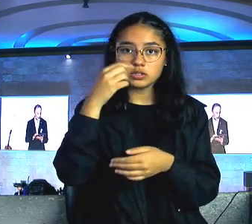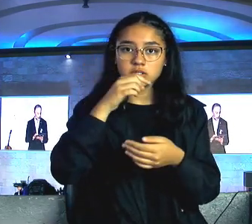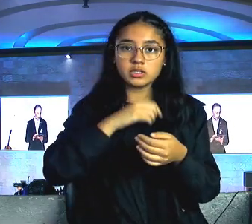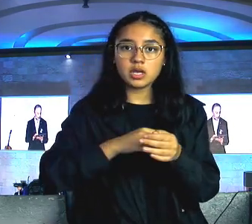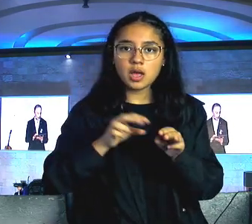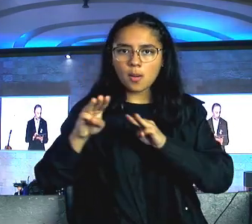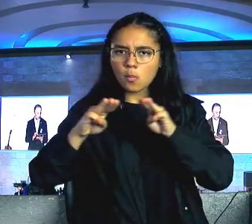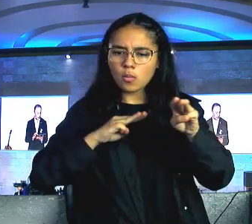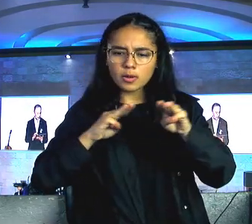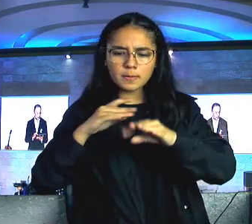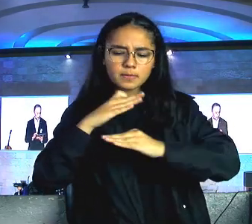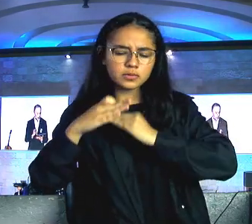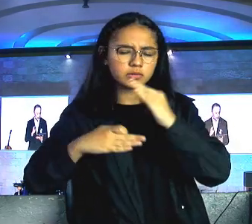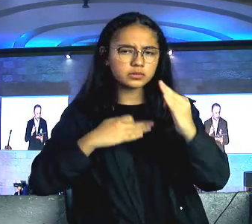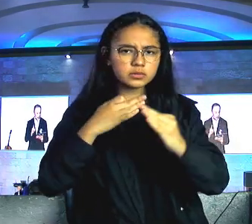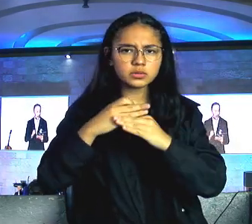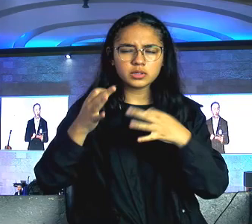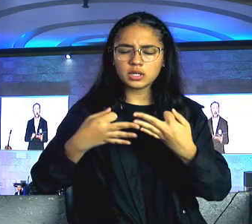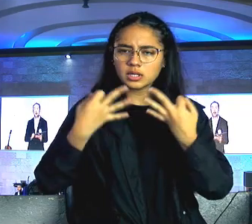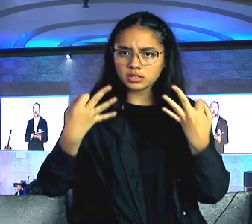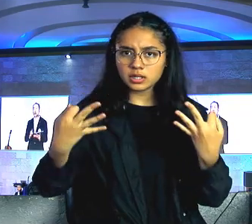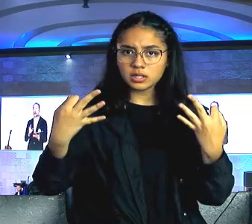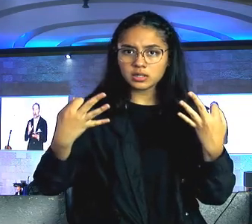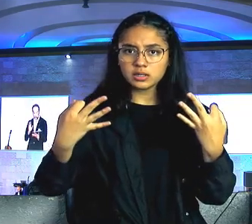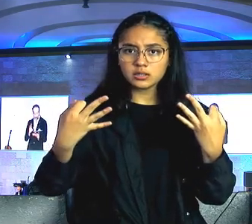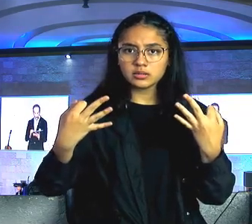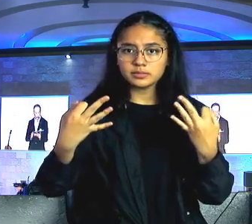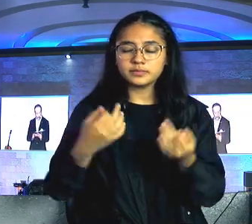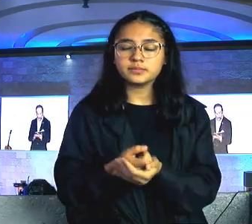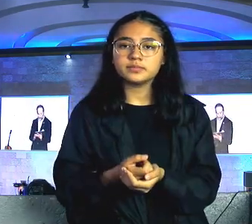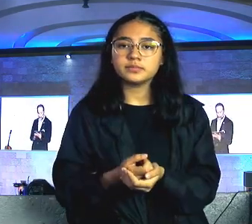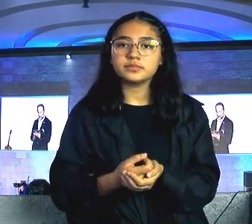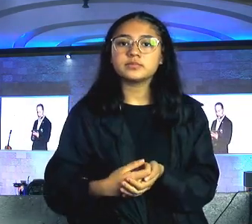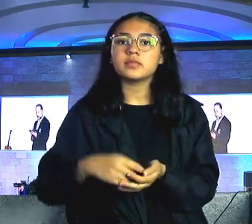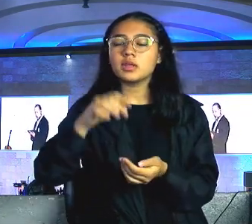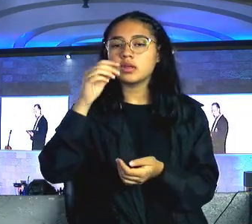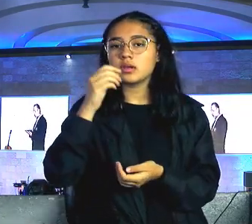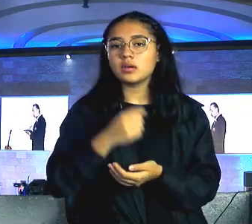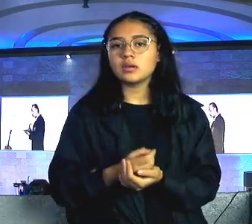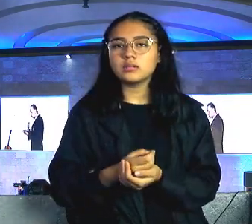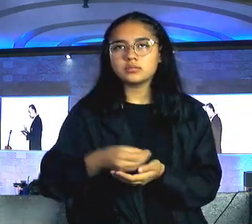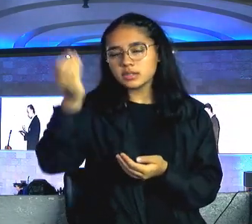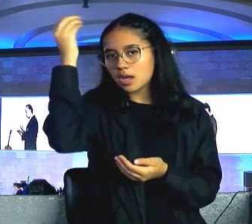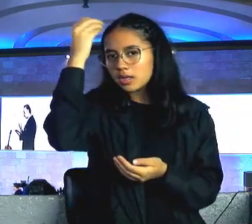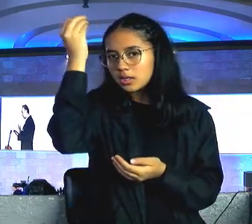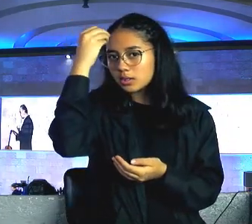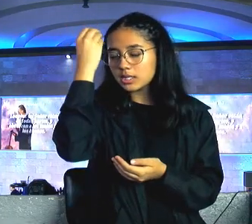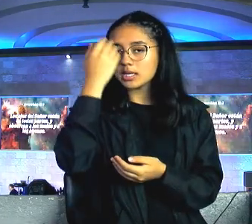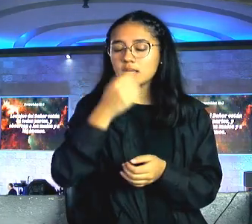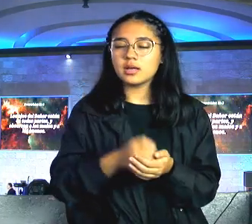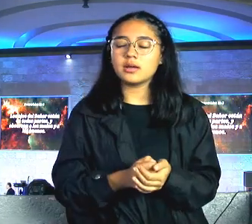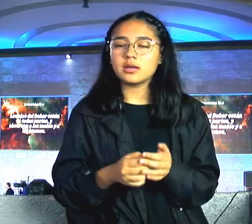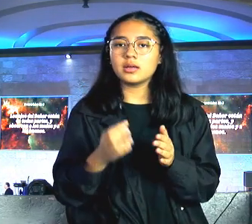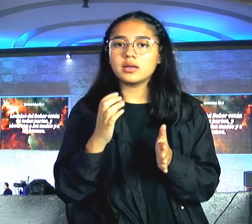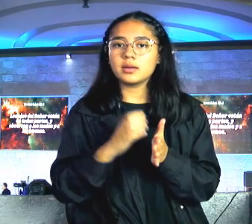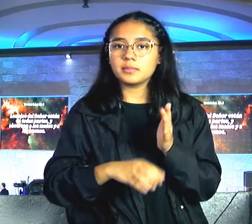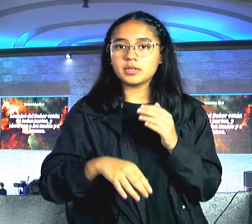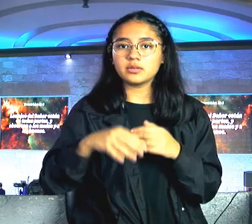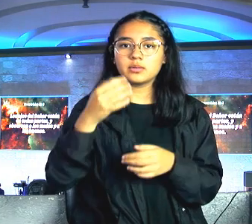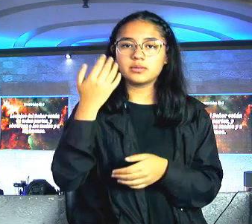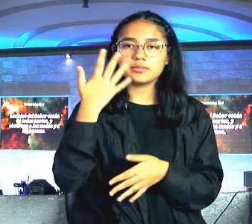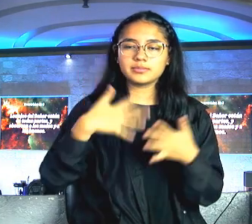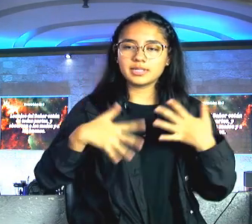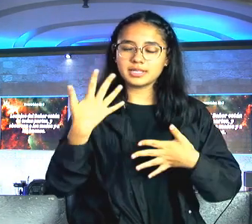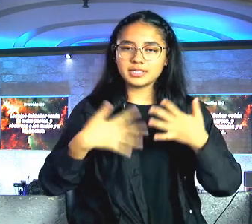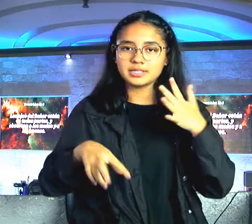la tierra. Pero fíjate lo que dice Proverbios 15:3. Los ojos del Señor,